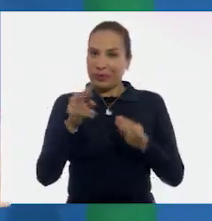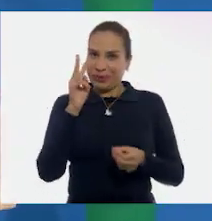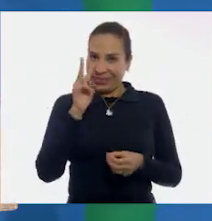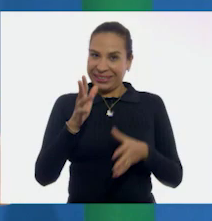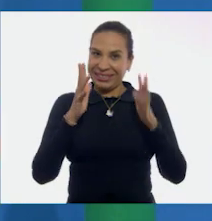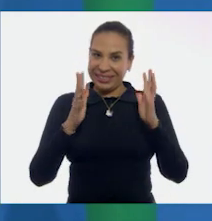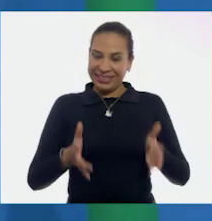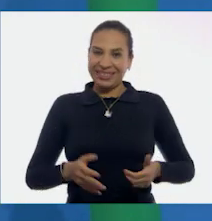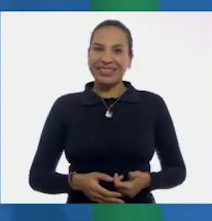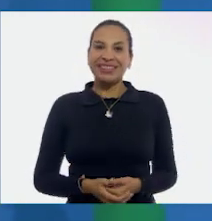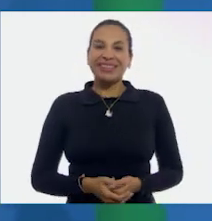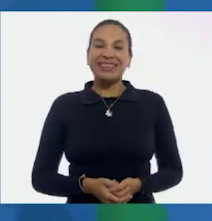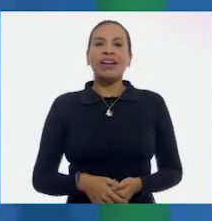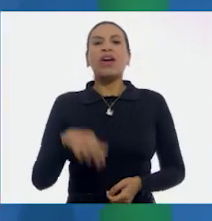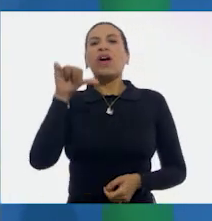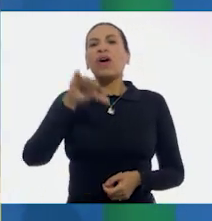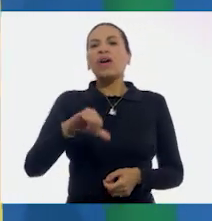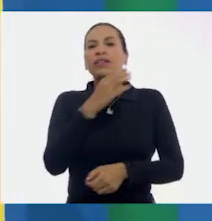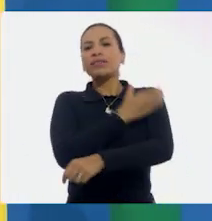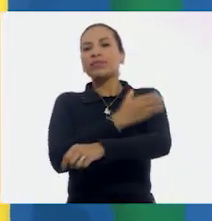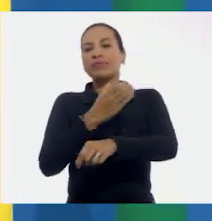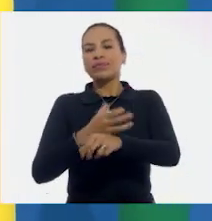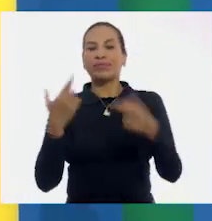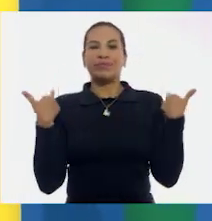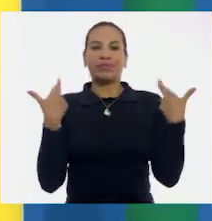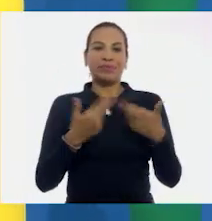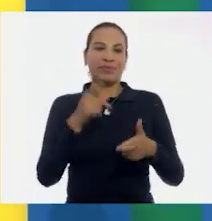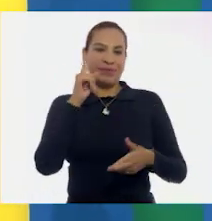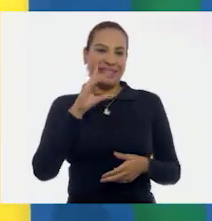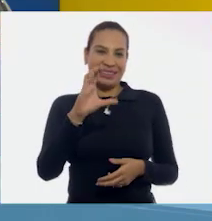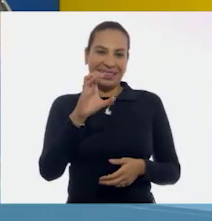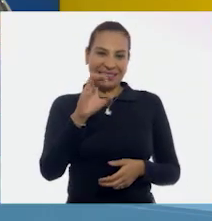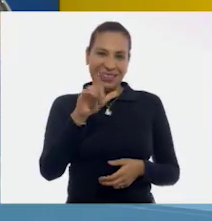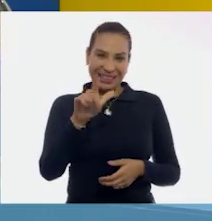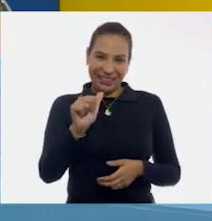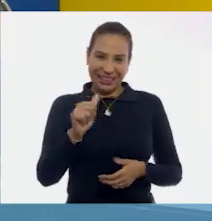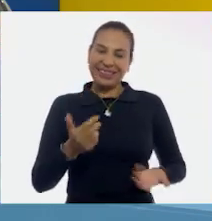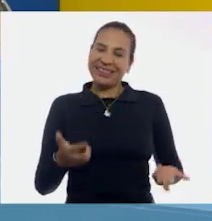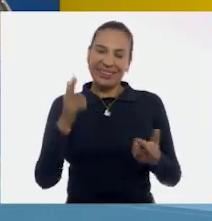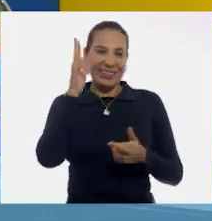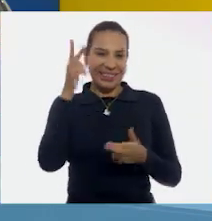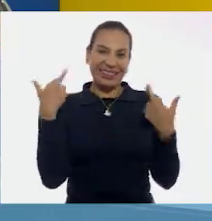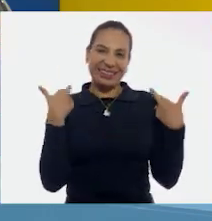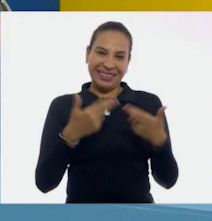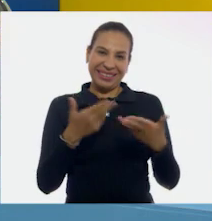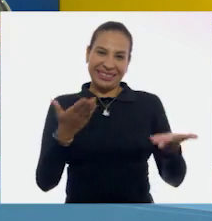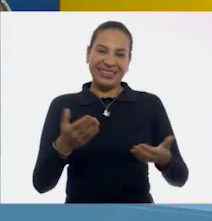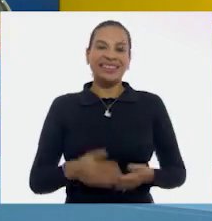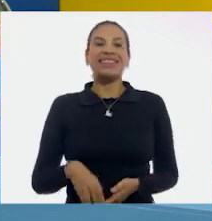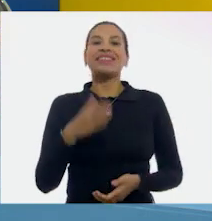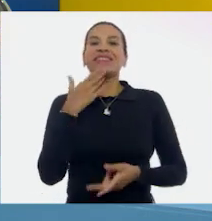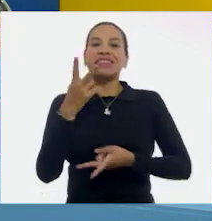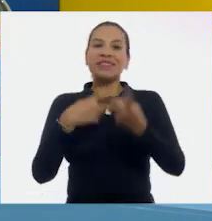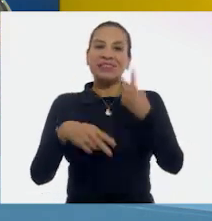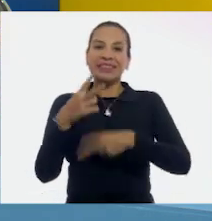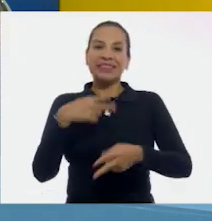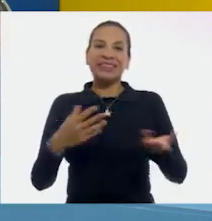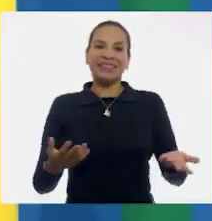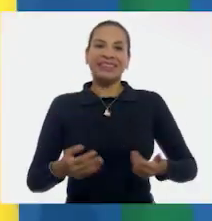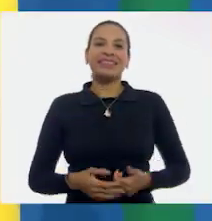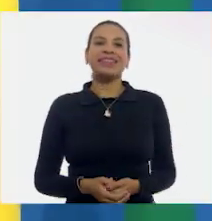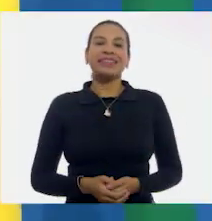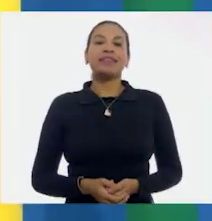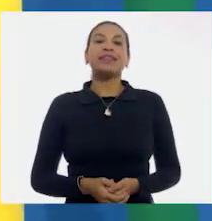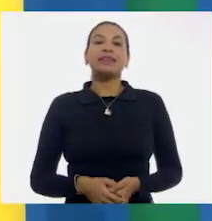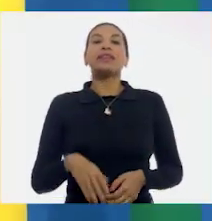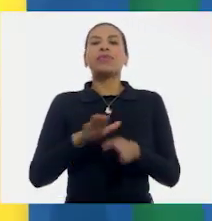verán. El día de hoy nos acompaña la maestra Cecilia. Maestra, bienvenida. Gracias, Larisa. Y